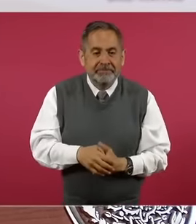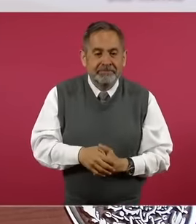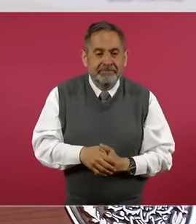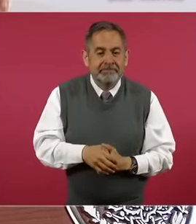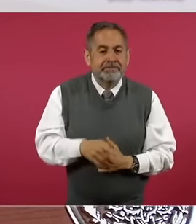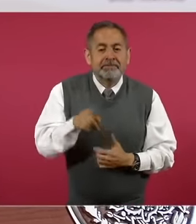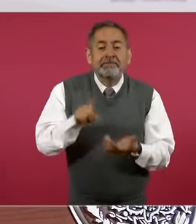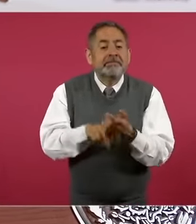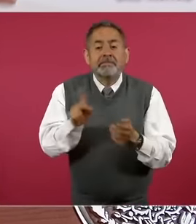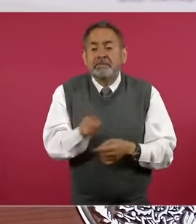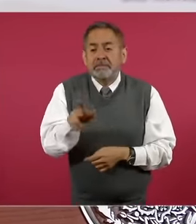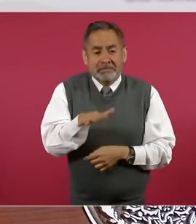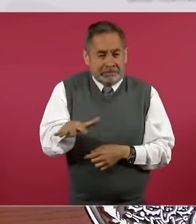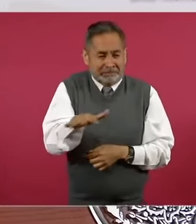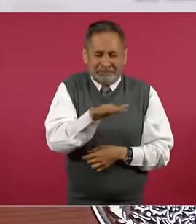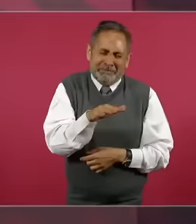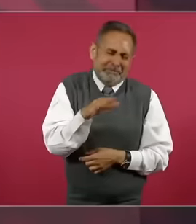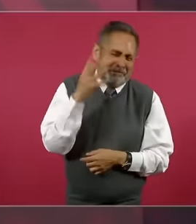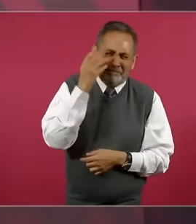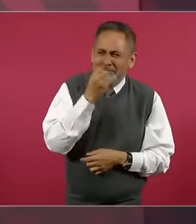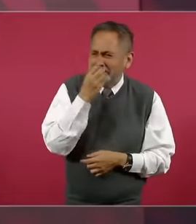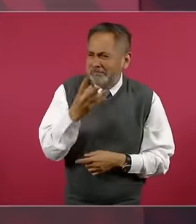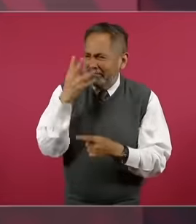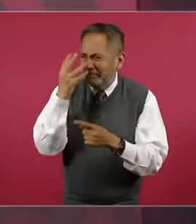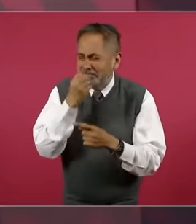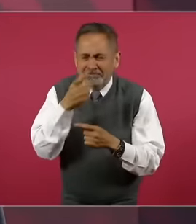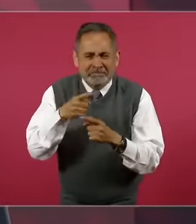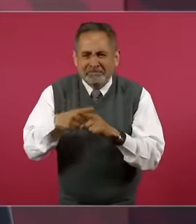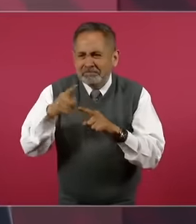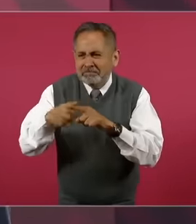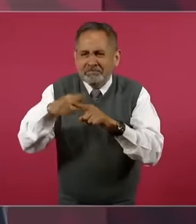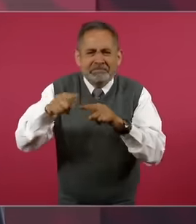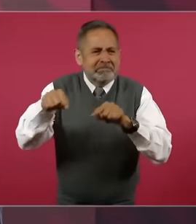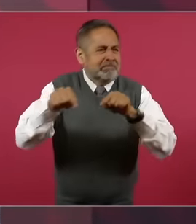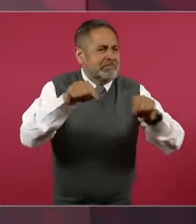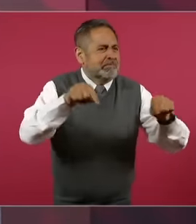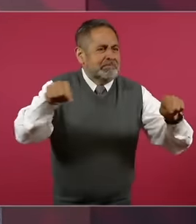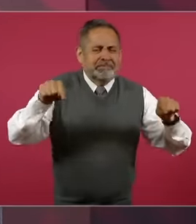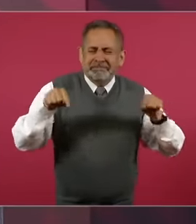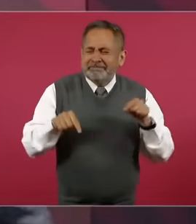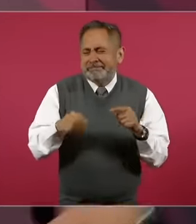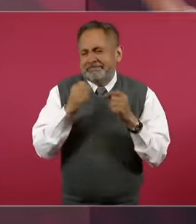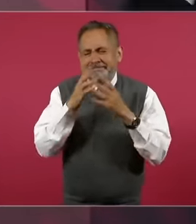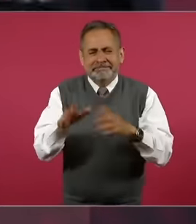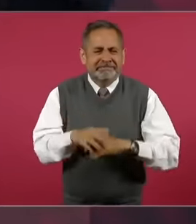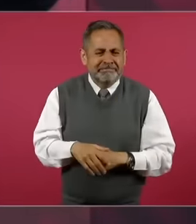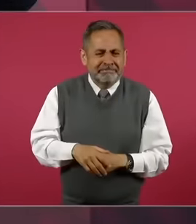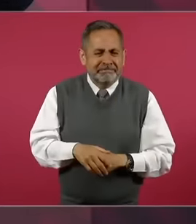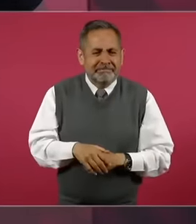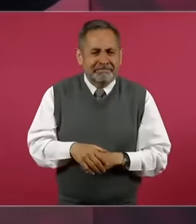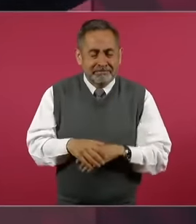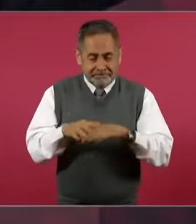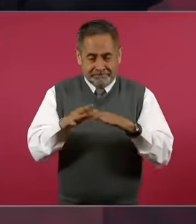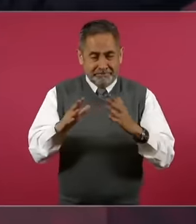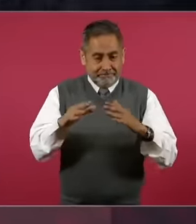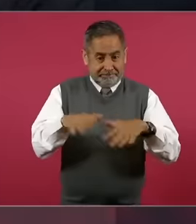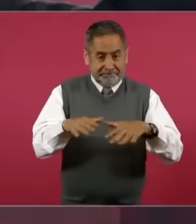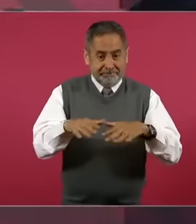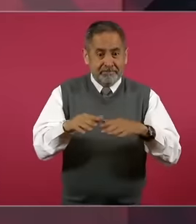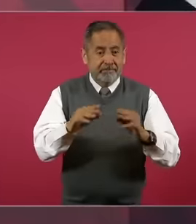Además, el pueblo es bellísimo, rodeado de